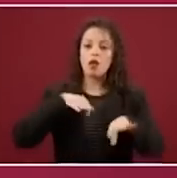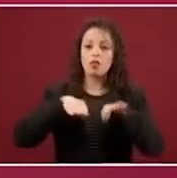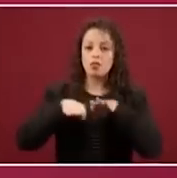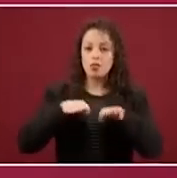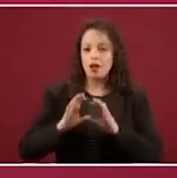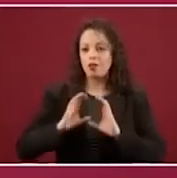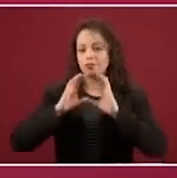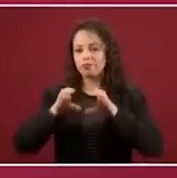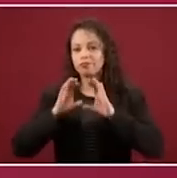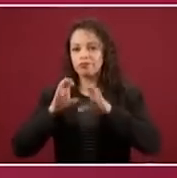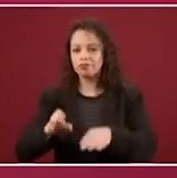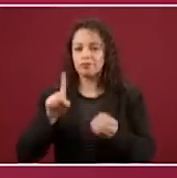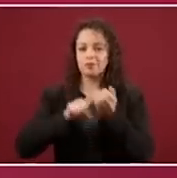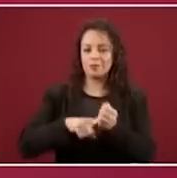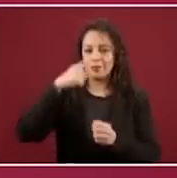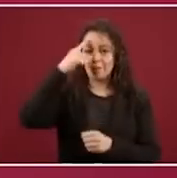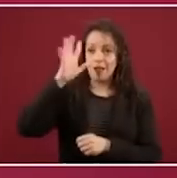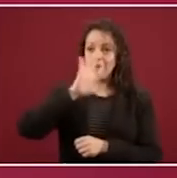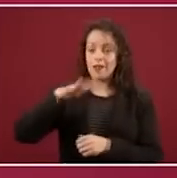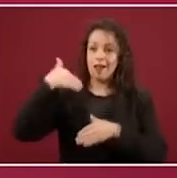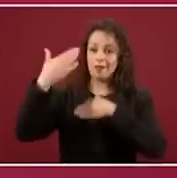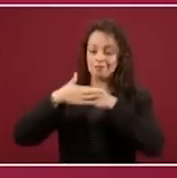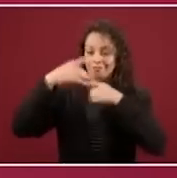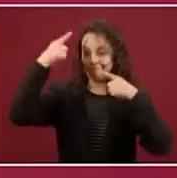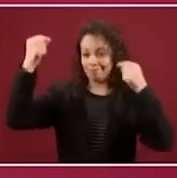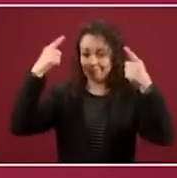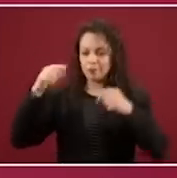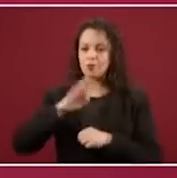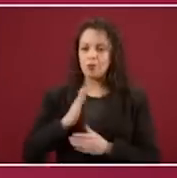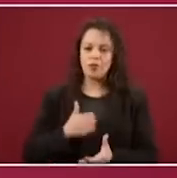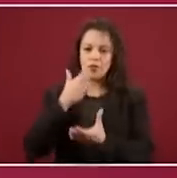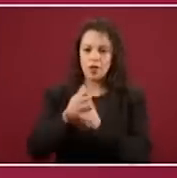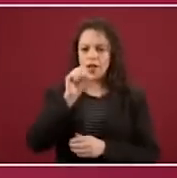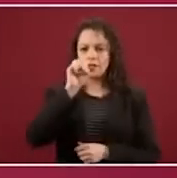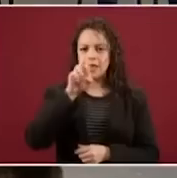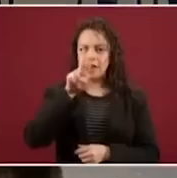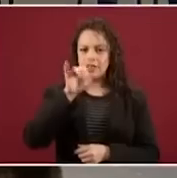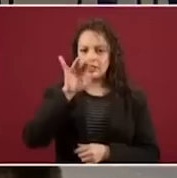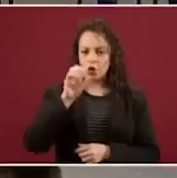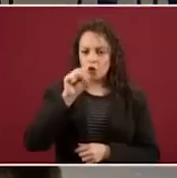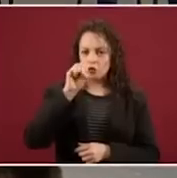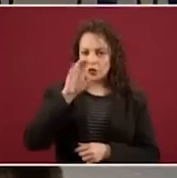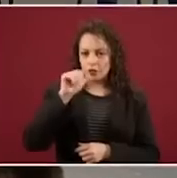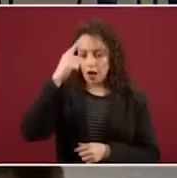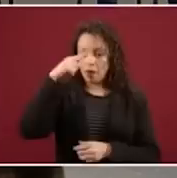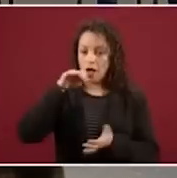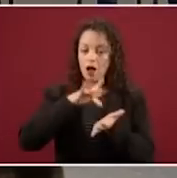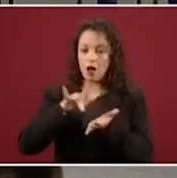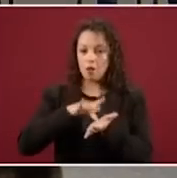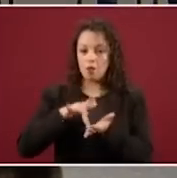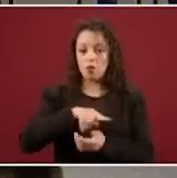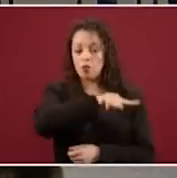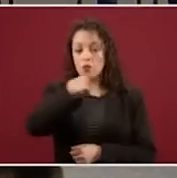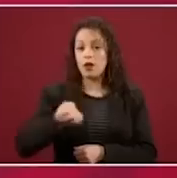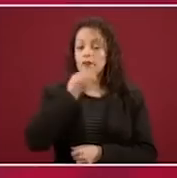canalice de una manera muy directa a los egresados su servicio social hacia el apoyo y la ayuda a las escuelas.